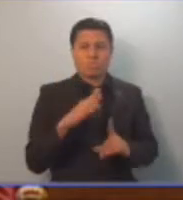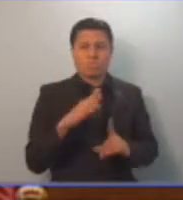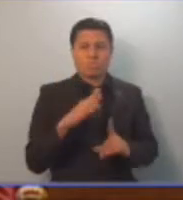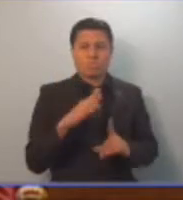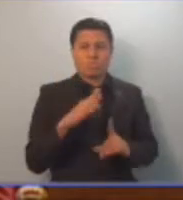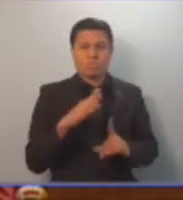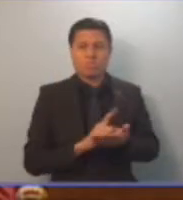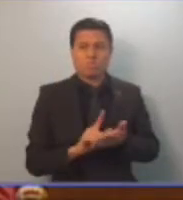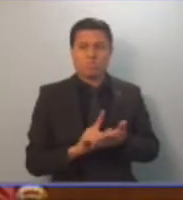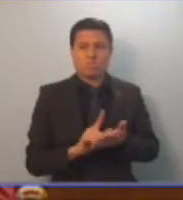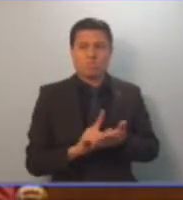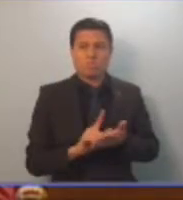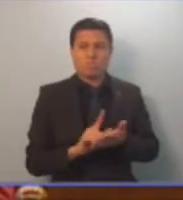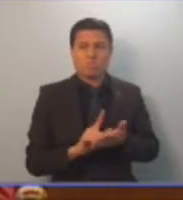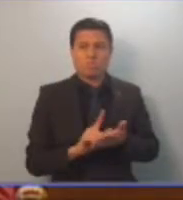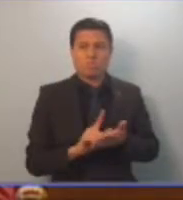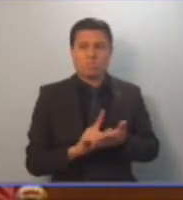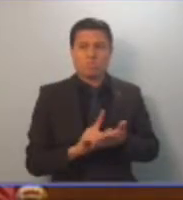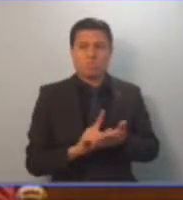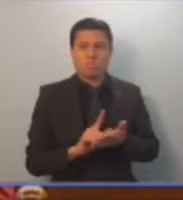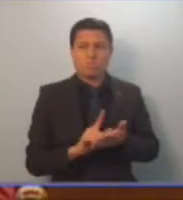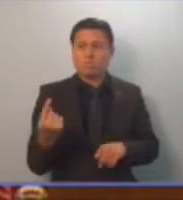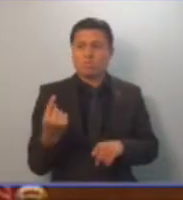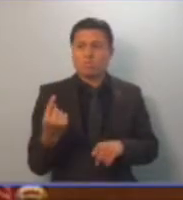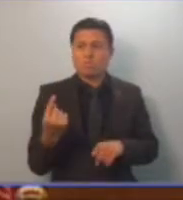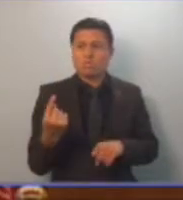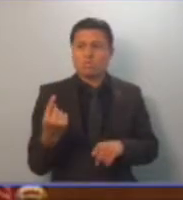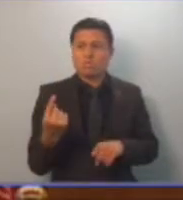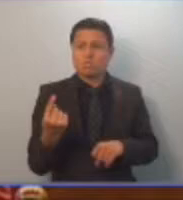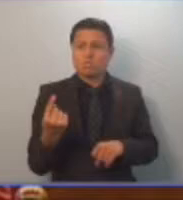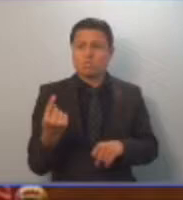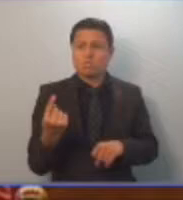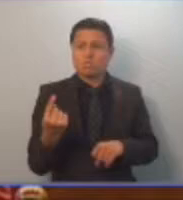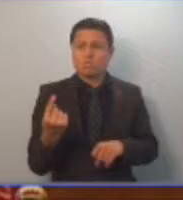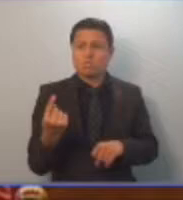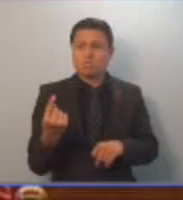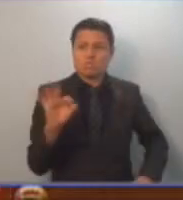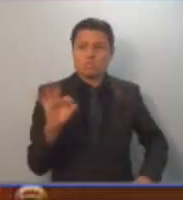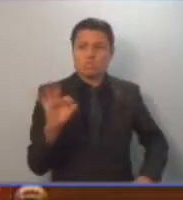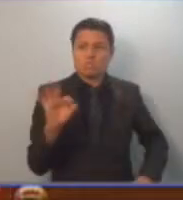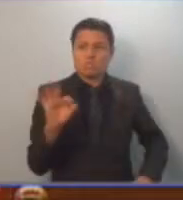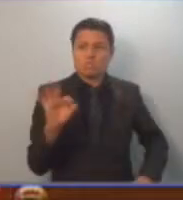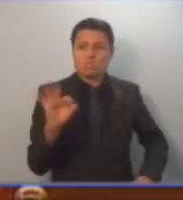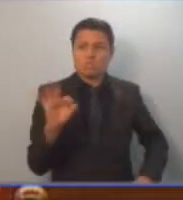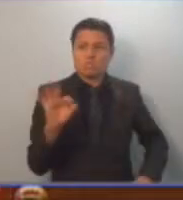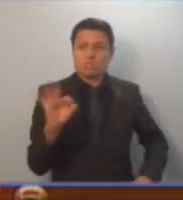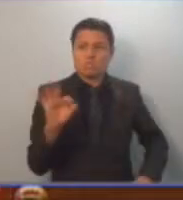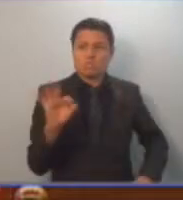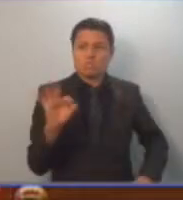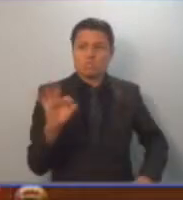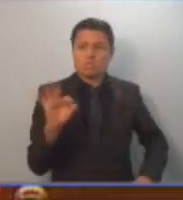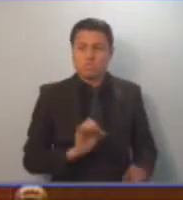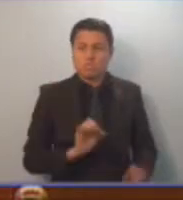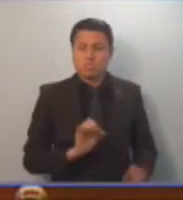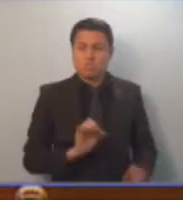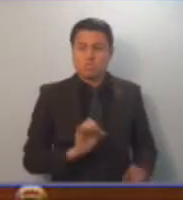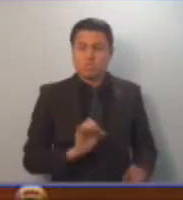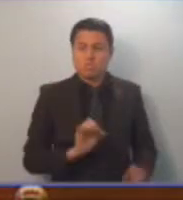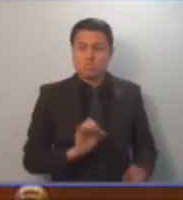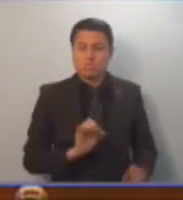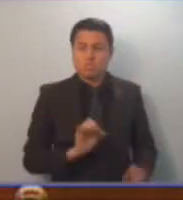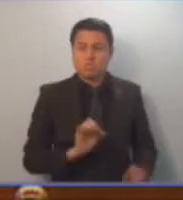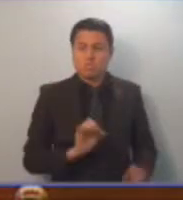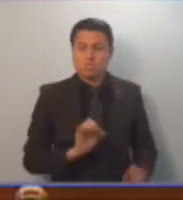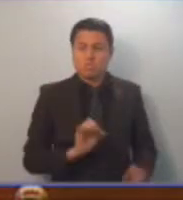Colegio de Consejeros Personales del Papa y primer religioso católico salvadoreño en obtener un alto